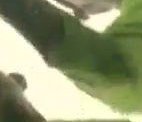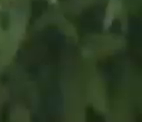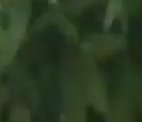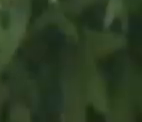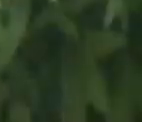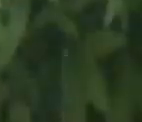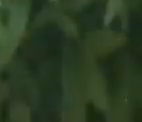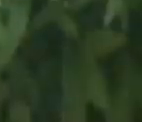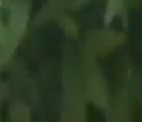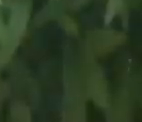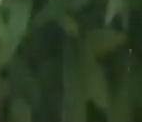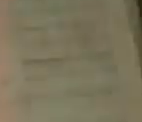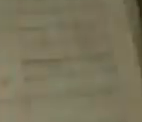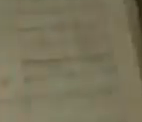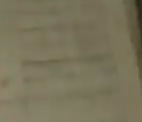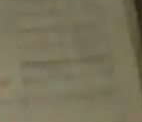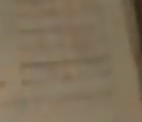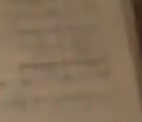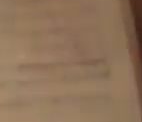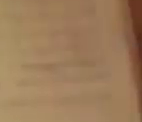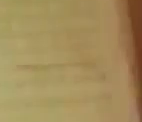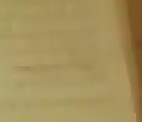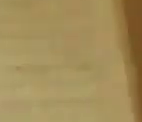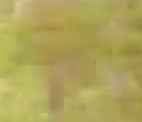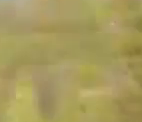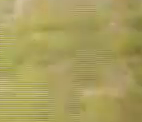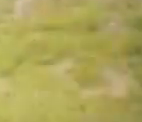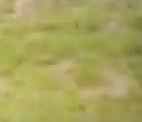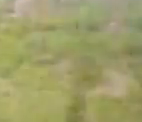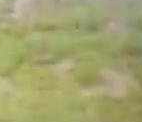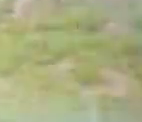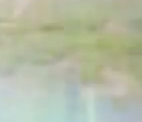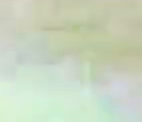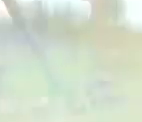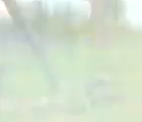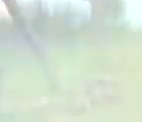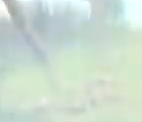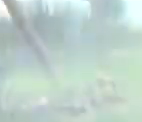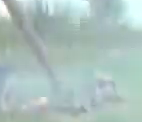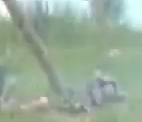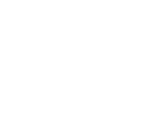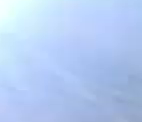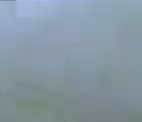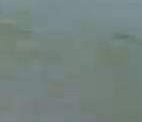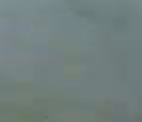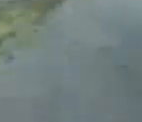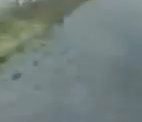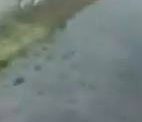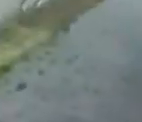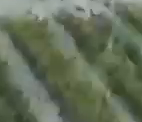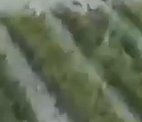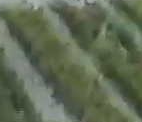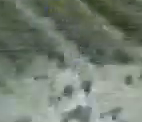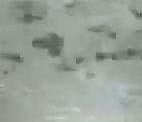comunal es una de las dimensiones fundamentales que va agregando la construcción de una nueva sociedad.